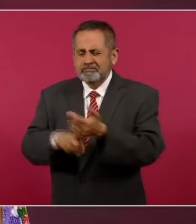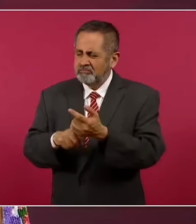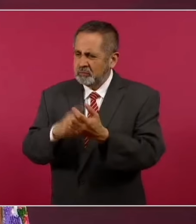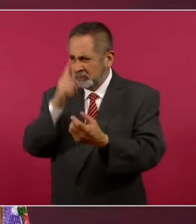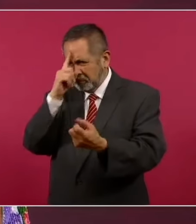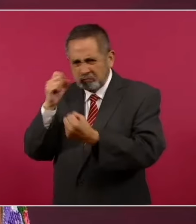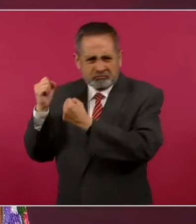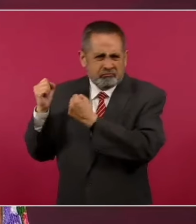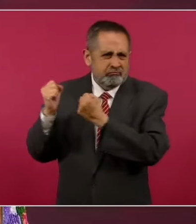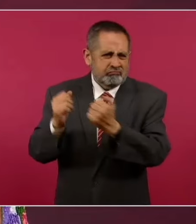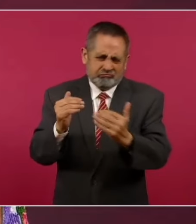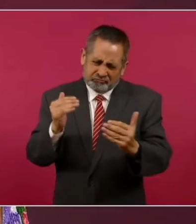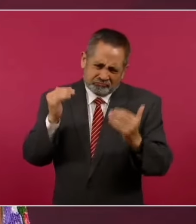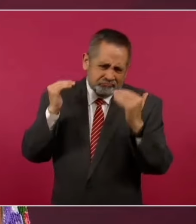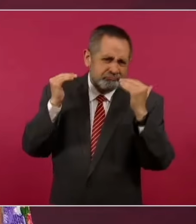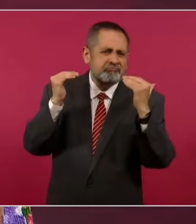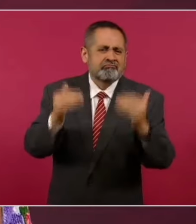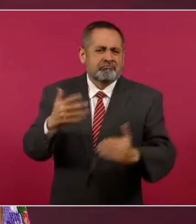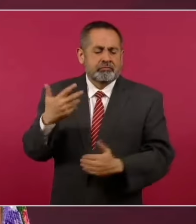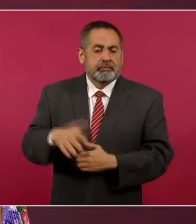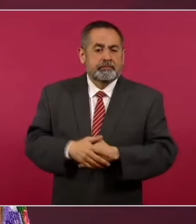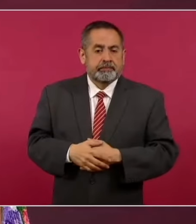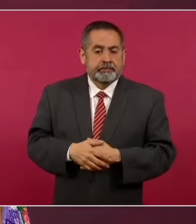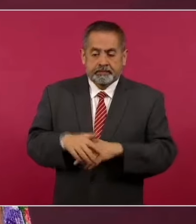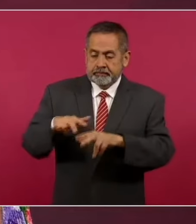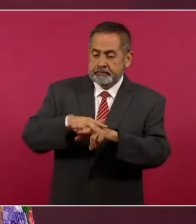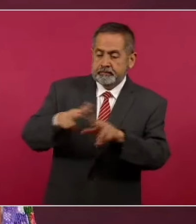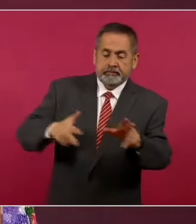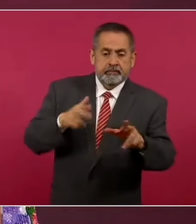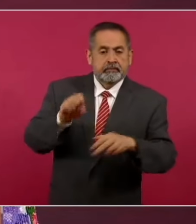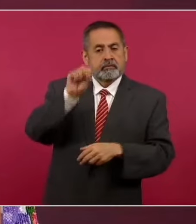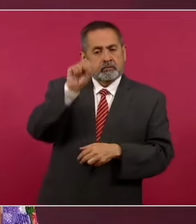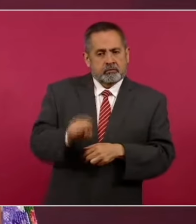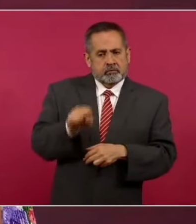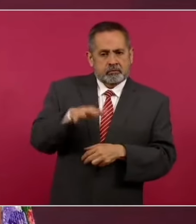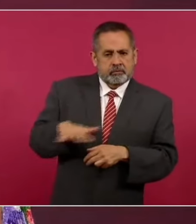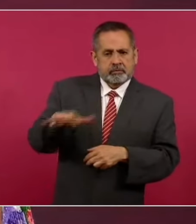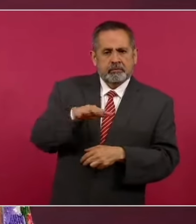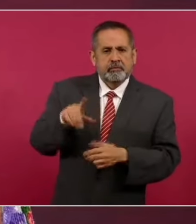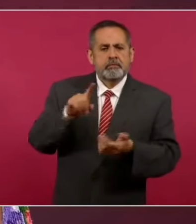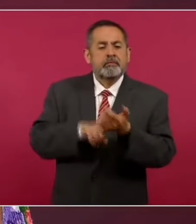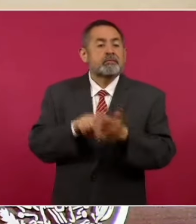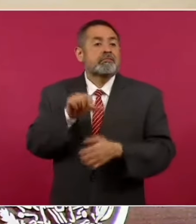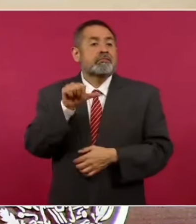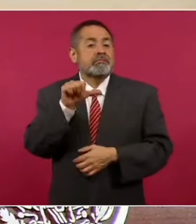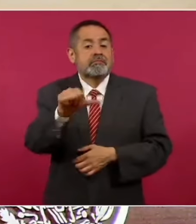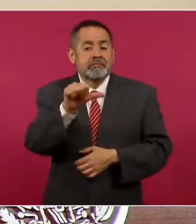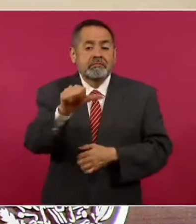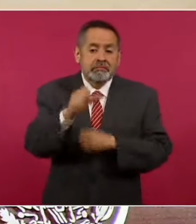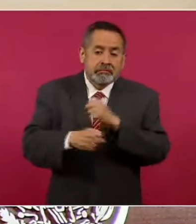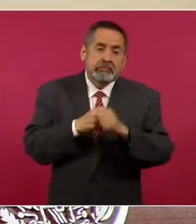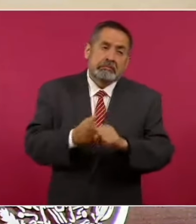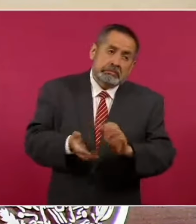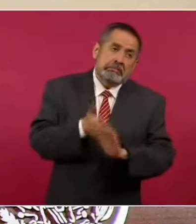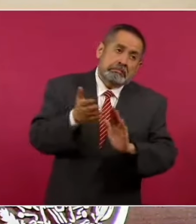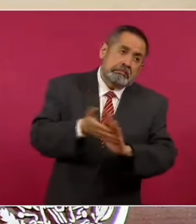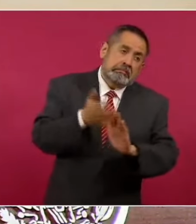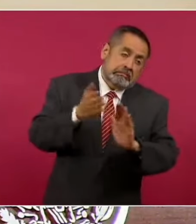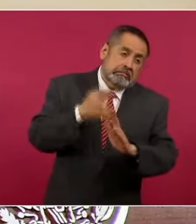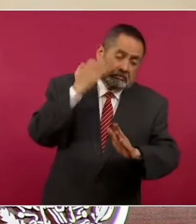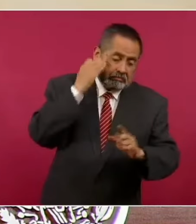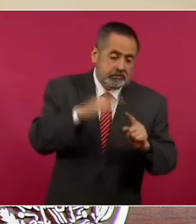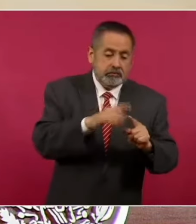titánico. El tren del sureste se hizo en 16 años, el tramo de Coatzacoalcos